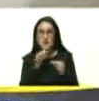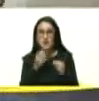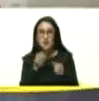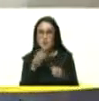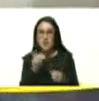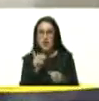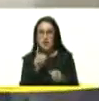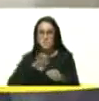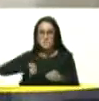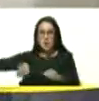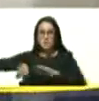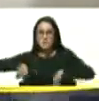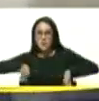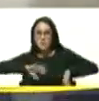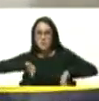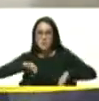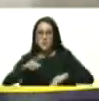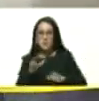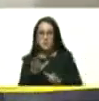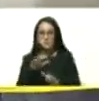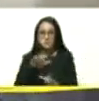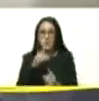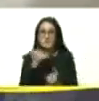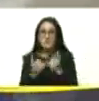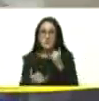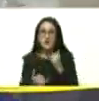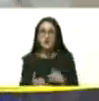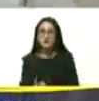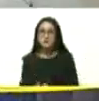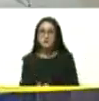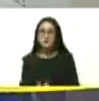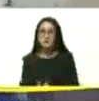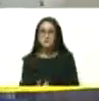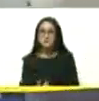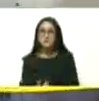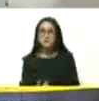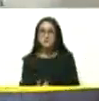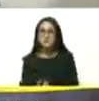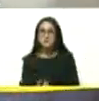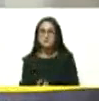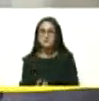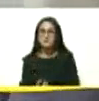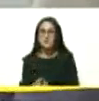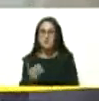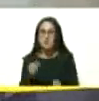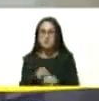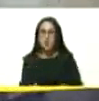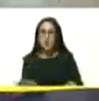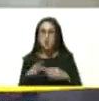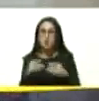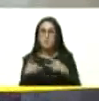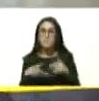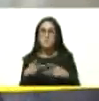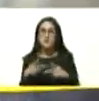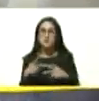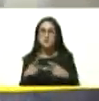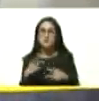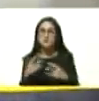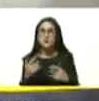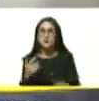blanco, para luego pasar al tanque de productos terminados. Correcto. Bueno, y aquí pasa a todo el